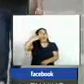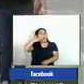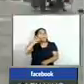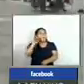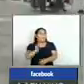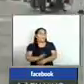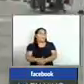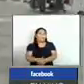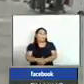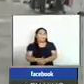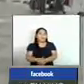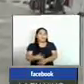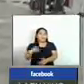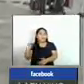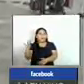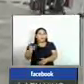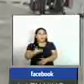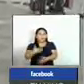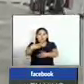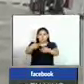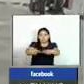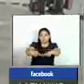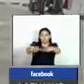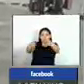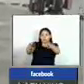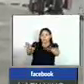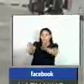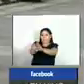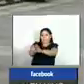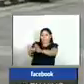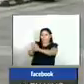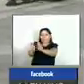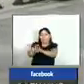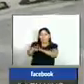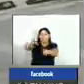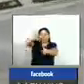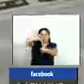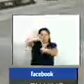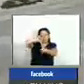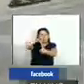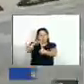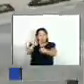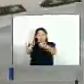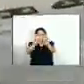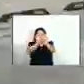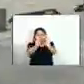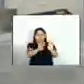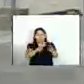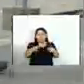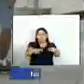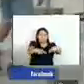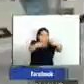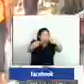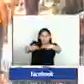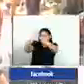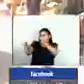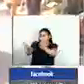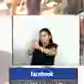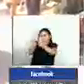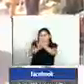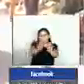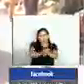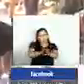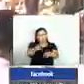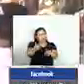que nosotros cerráramos fronteras como región no únicamente El Salvador no únicamente Guatemala